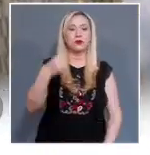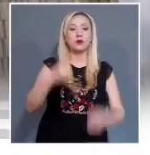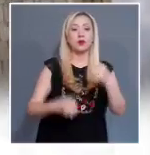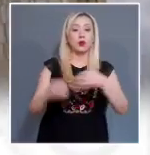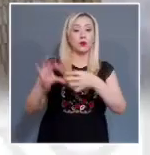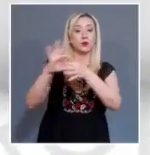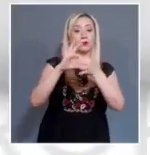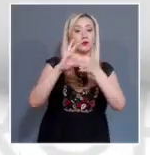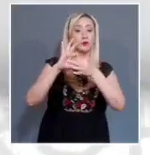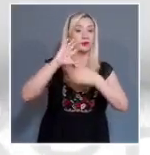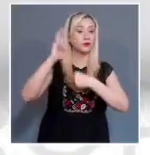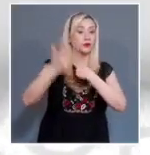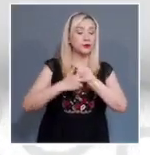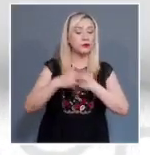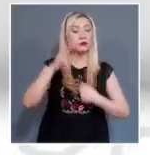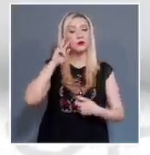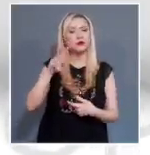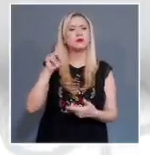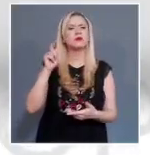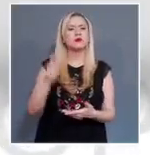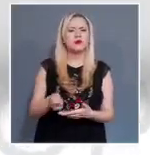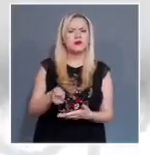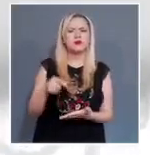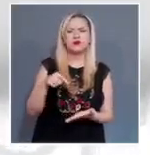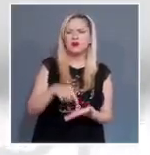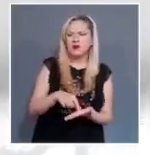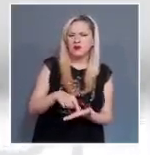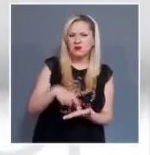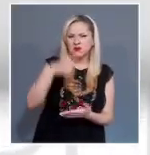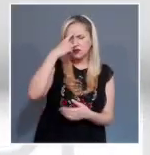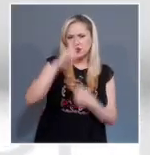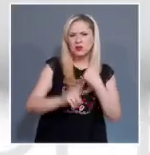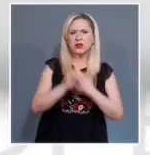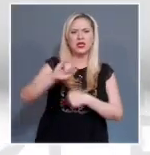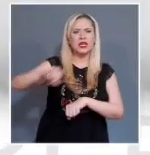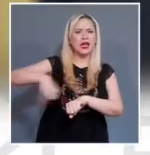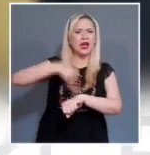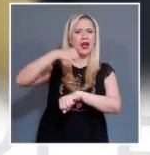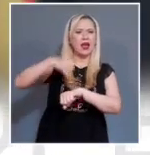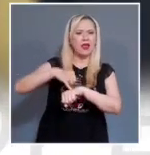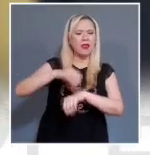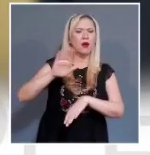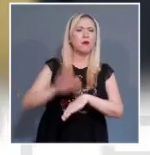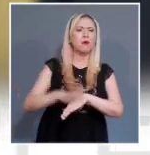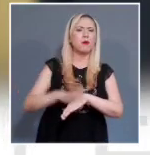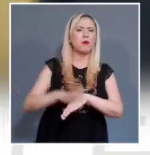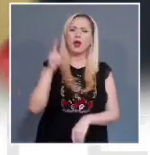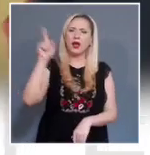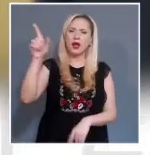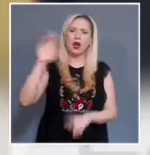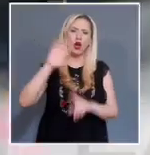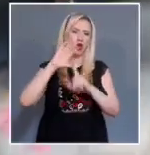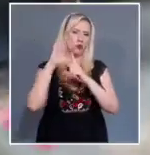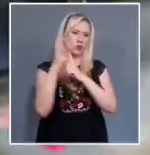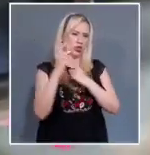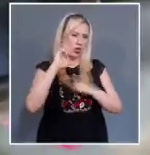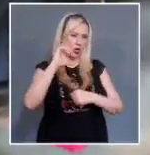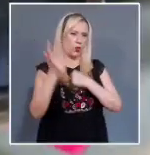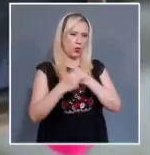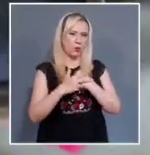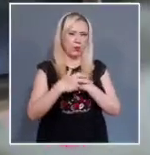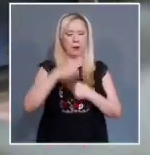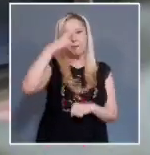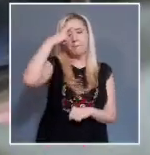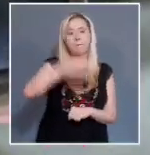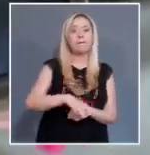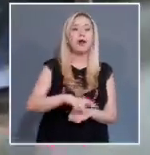el recurso de Meta Platforms de Irlanda en contra de un requerimiento de la Comisión Europea para que le remita documentación